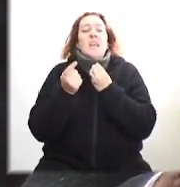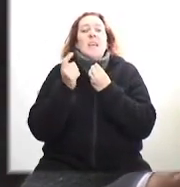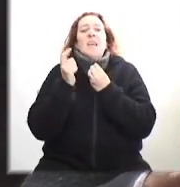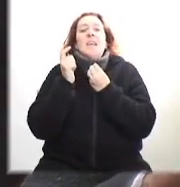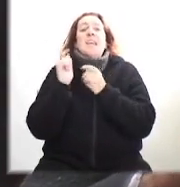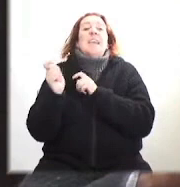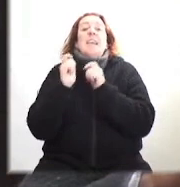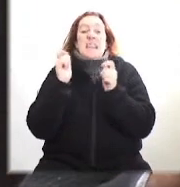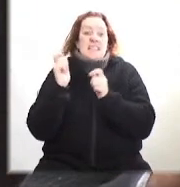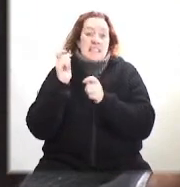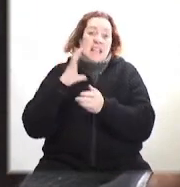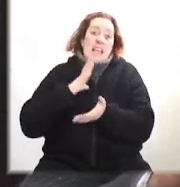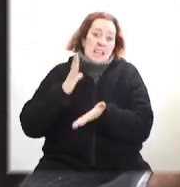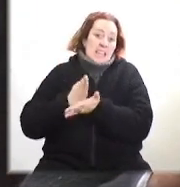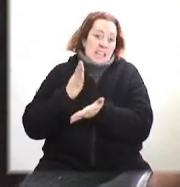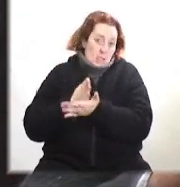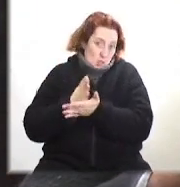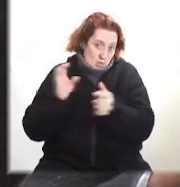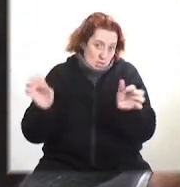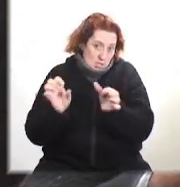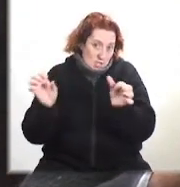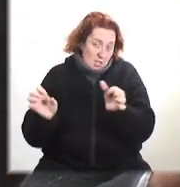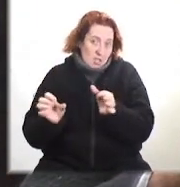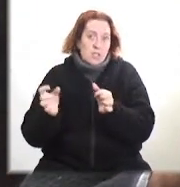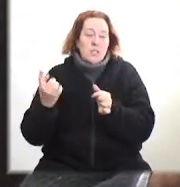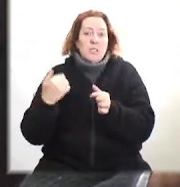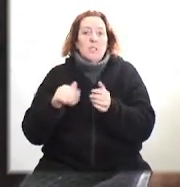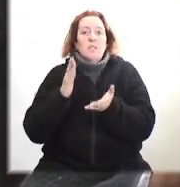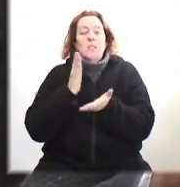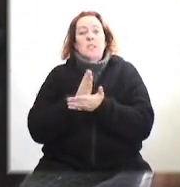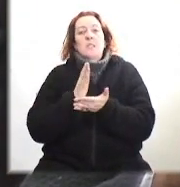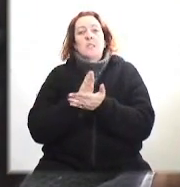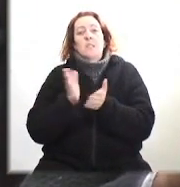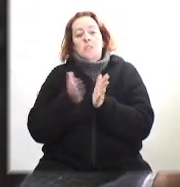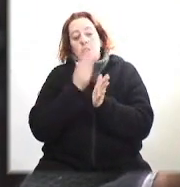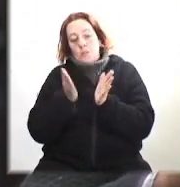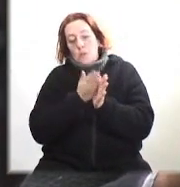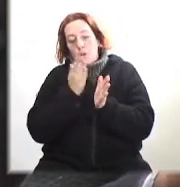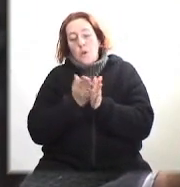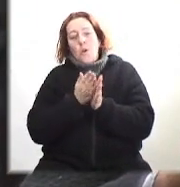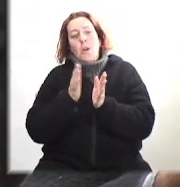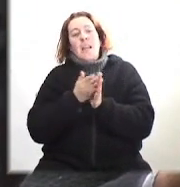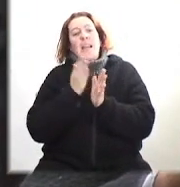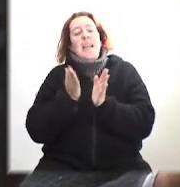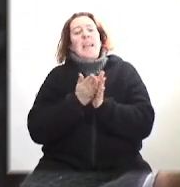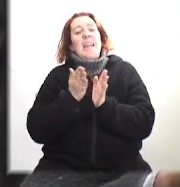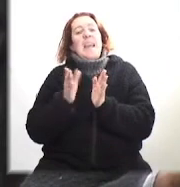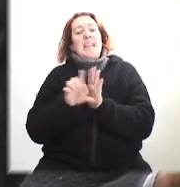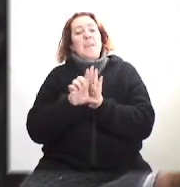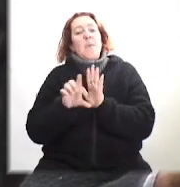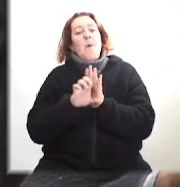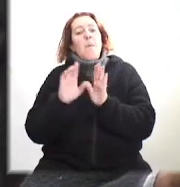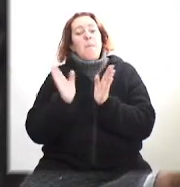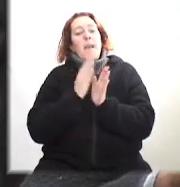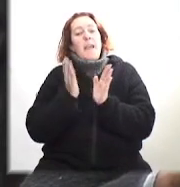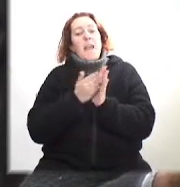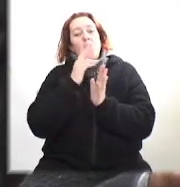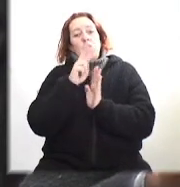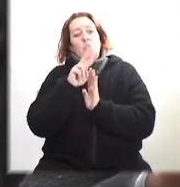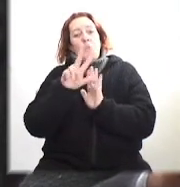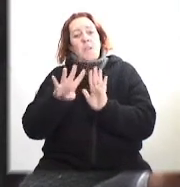la ejercen. Derecho legislativo, páginas 247 y 248,